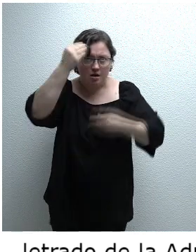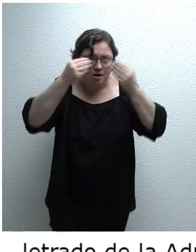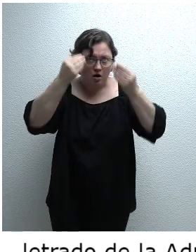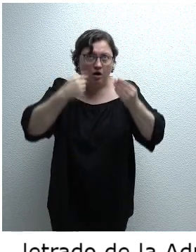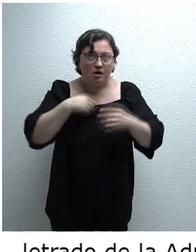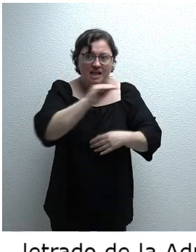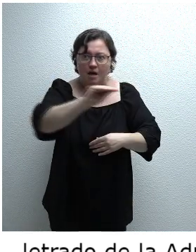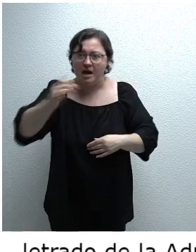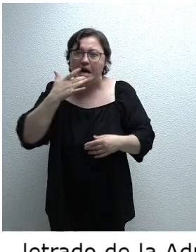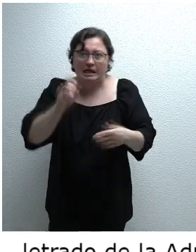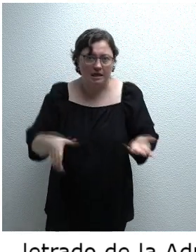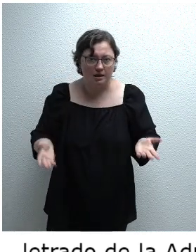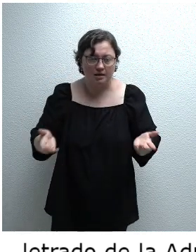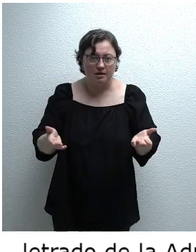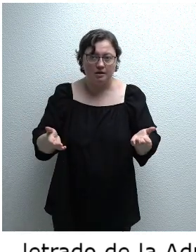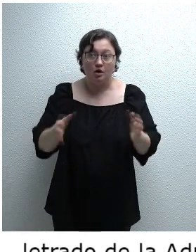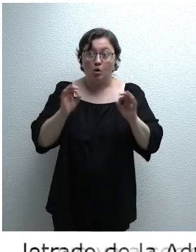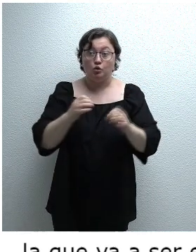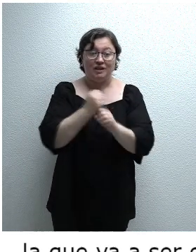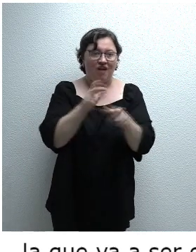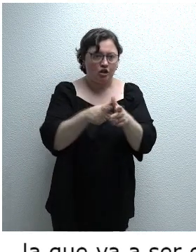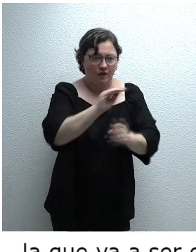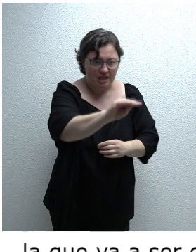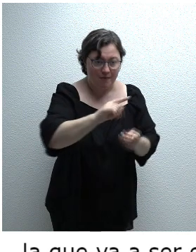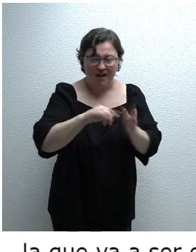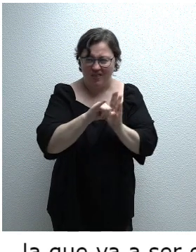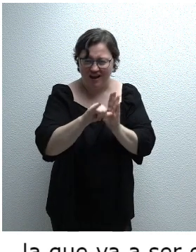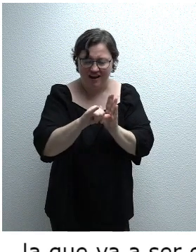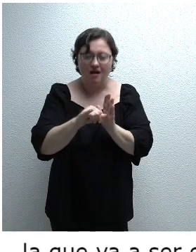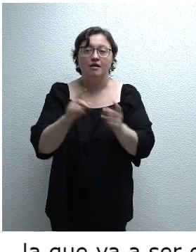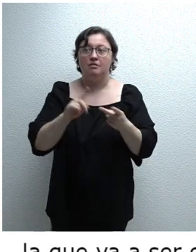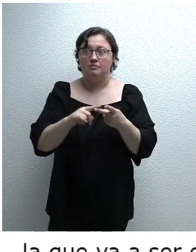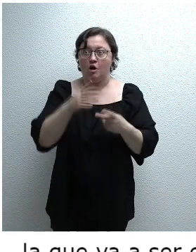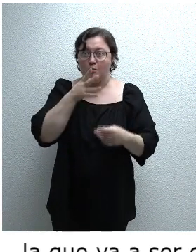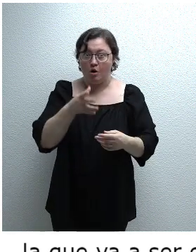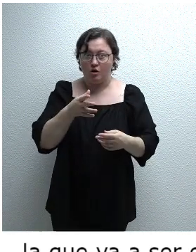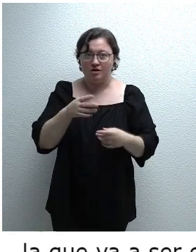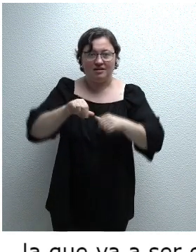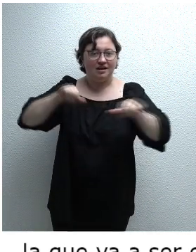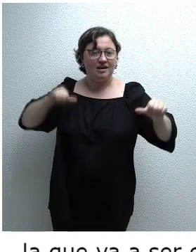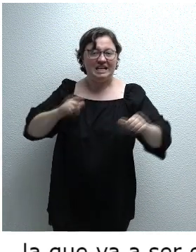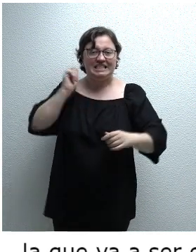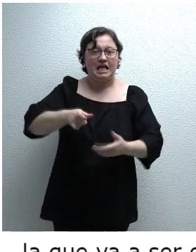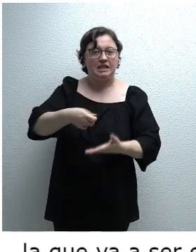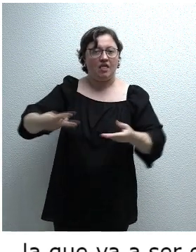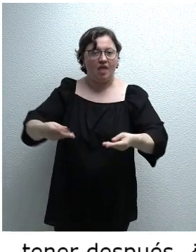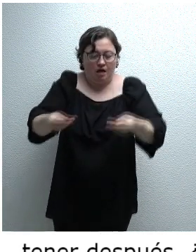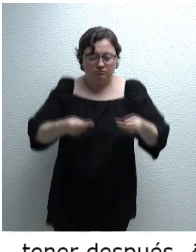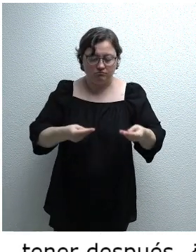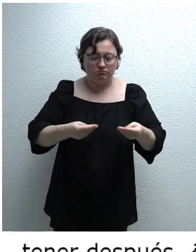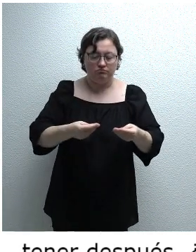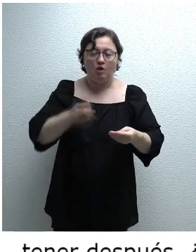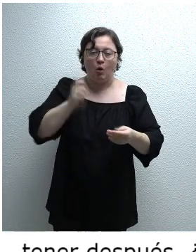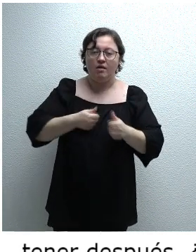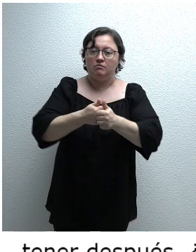se va a dirigir? Pues evidentemente al trabajador social más cercano, porque ahora tenían una sentencia con la que muy fácilmente iban a